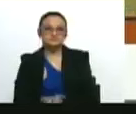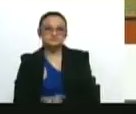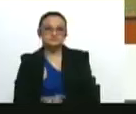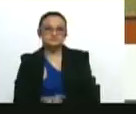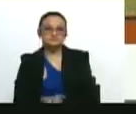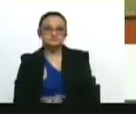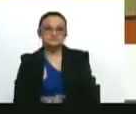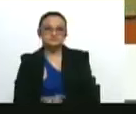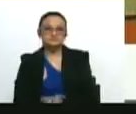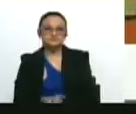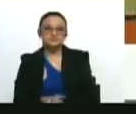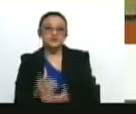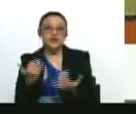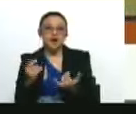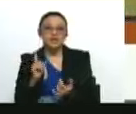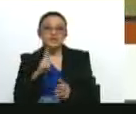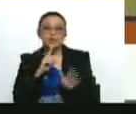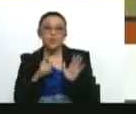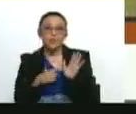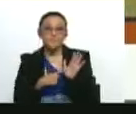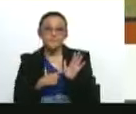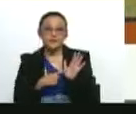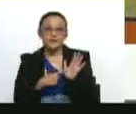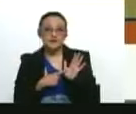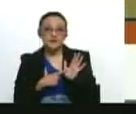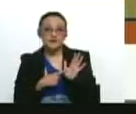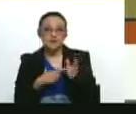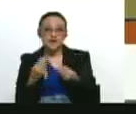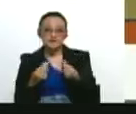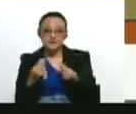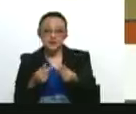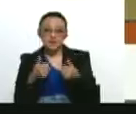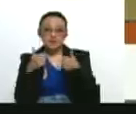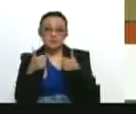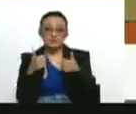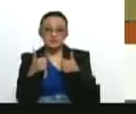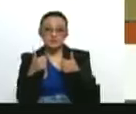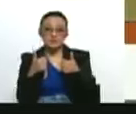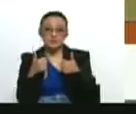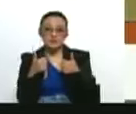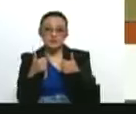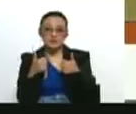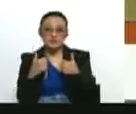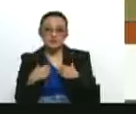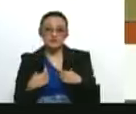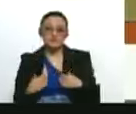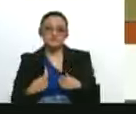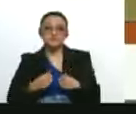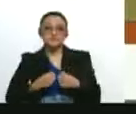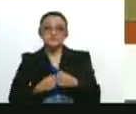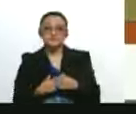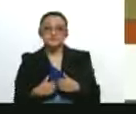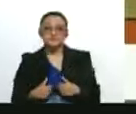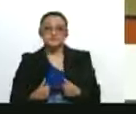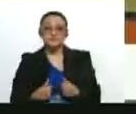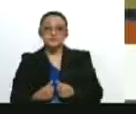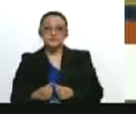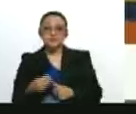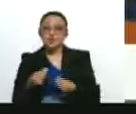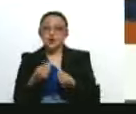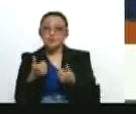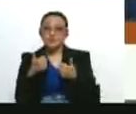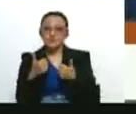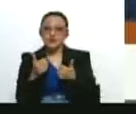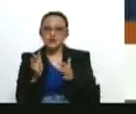Ahora hay que cumplirla y hay que hacerlo bien. Mejor dicho, no lo hagamos bien,